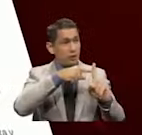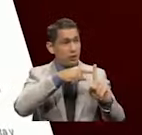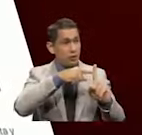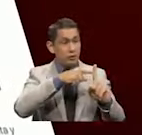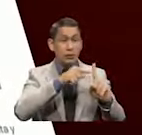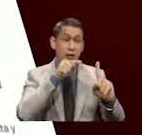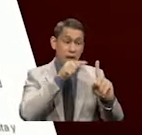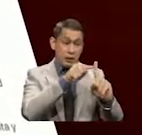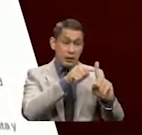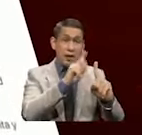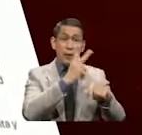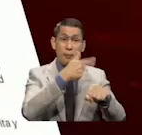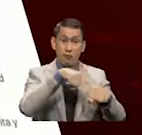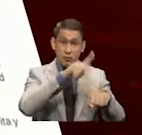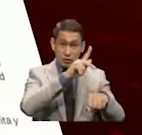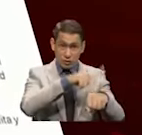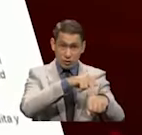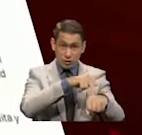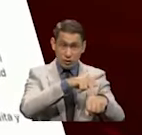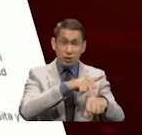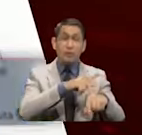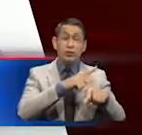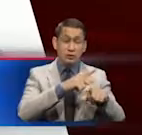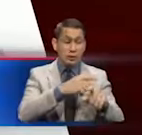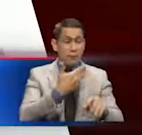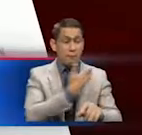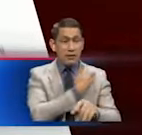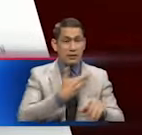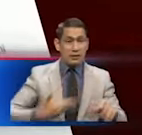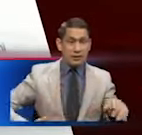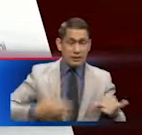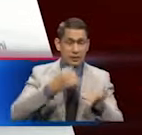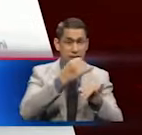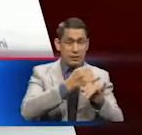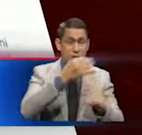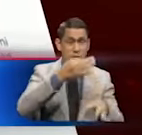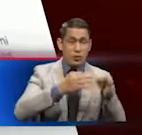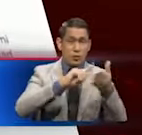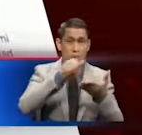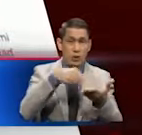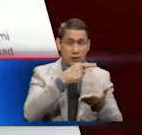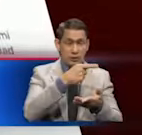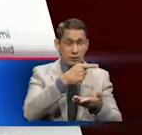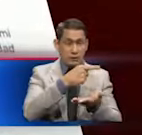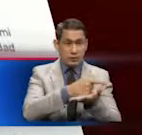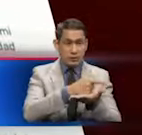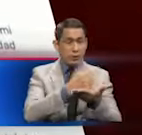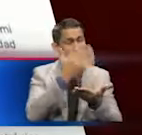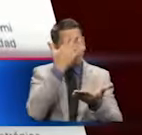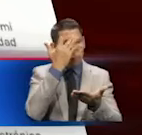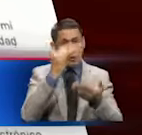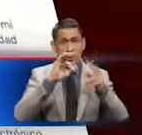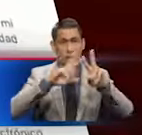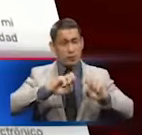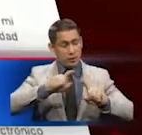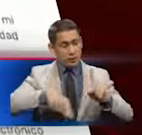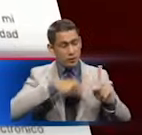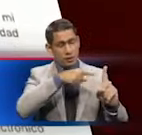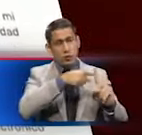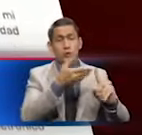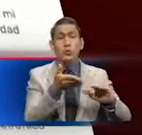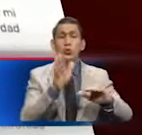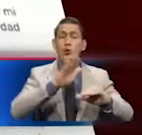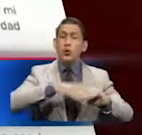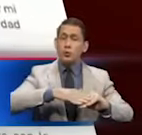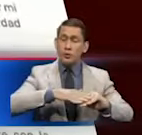que intervino ante la presidencia de la Corte Provincial de Justicia del Guayas a propósito de un procedimiento relativo al Cuerpo